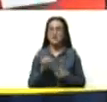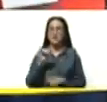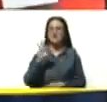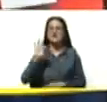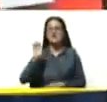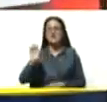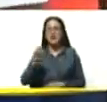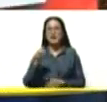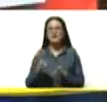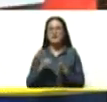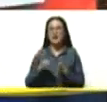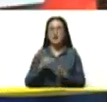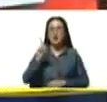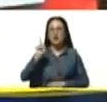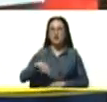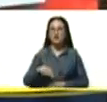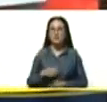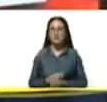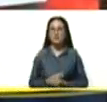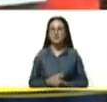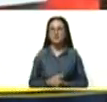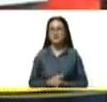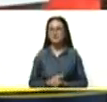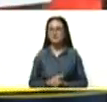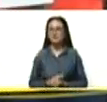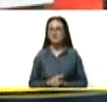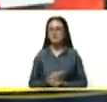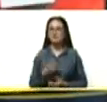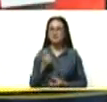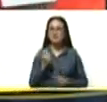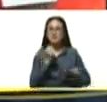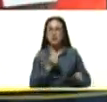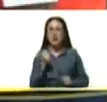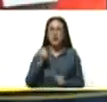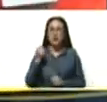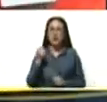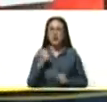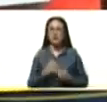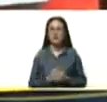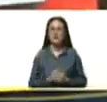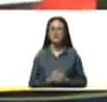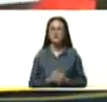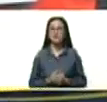aquí podrá faltar la escoba, podrá faltar